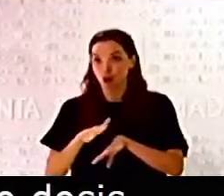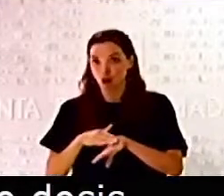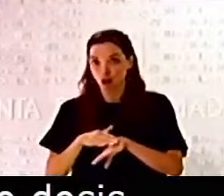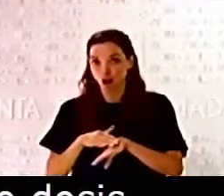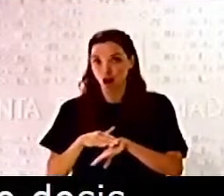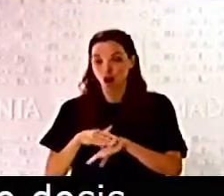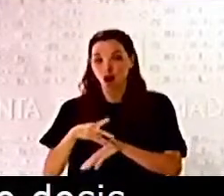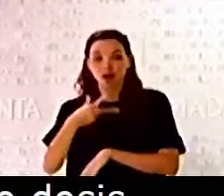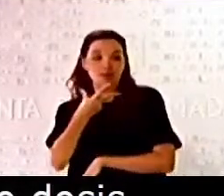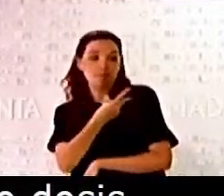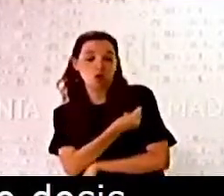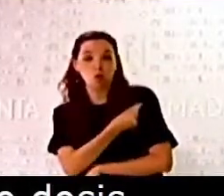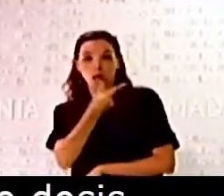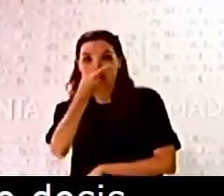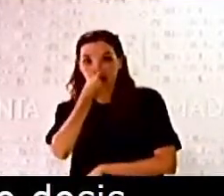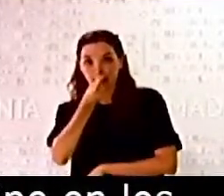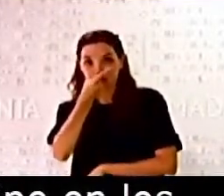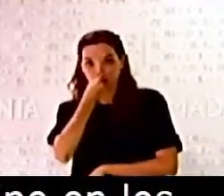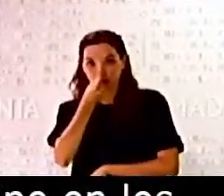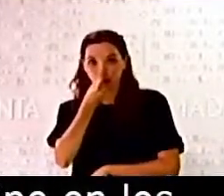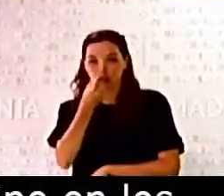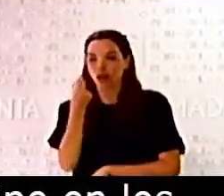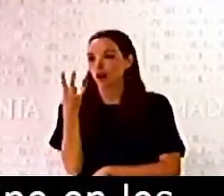los residentes de las residencias de mayores.